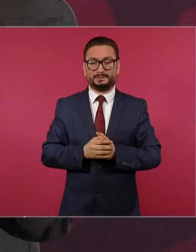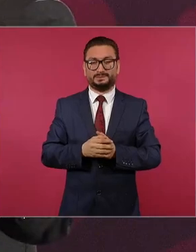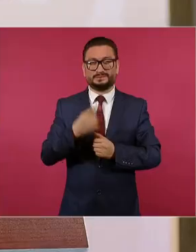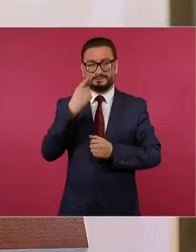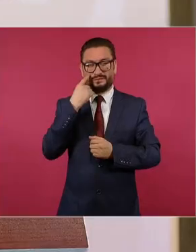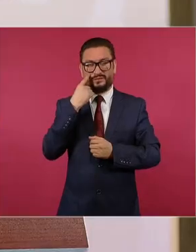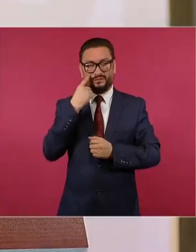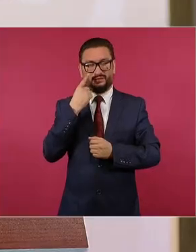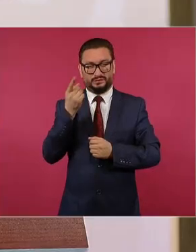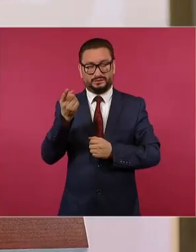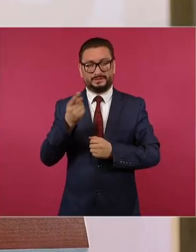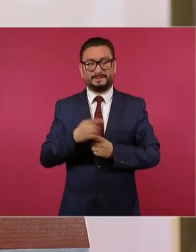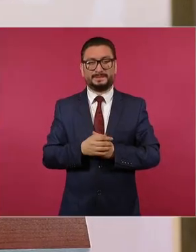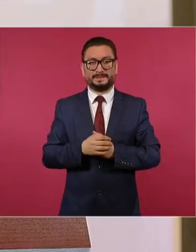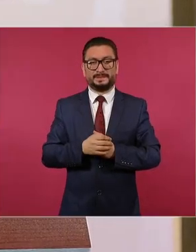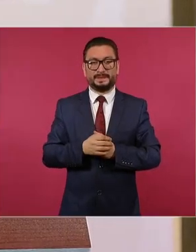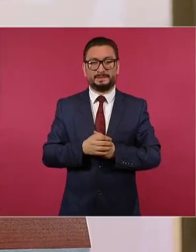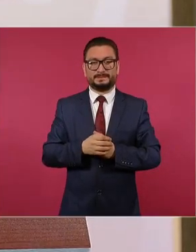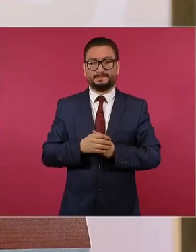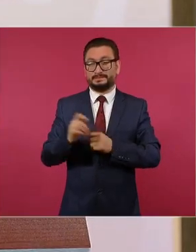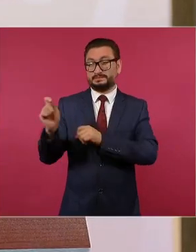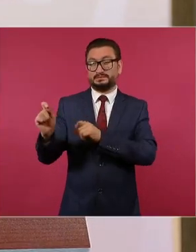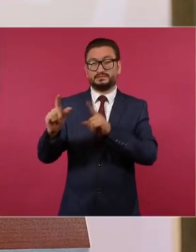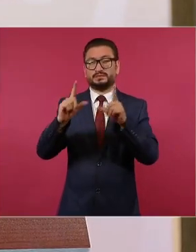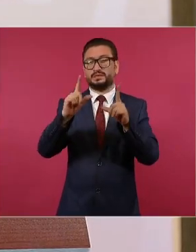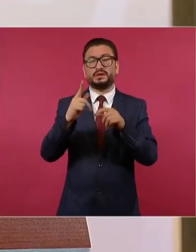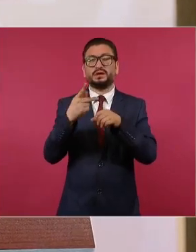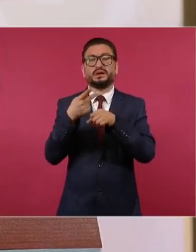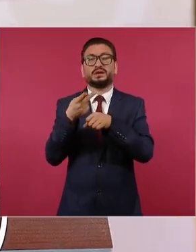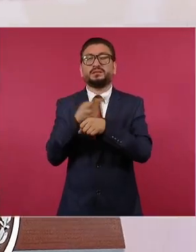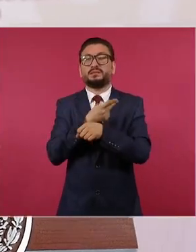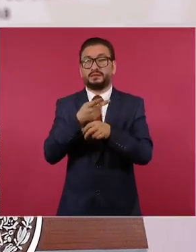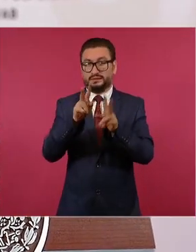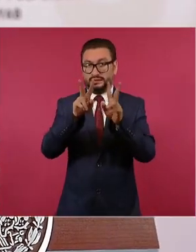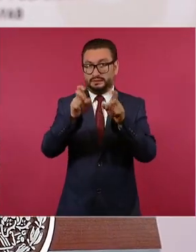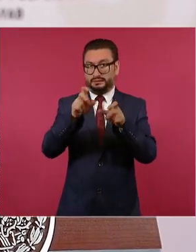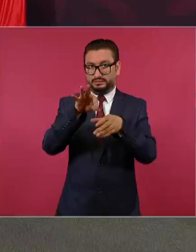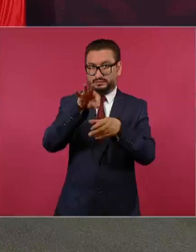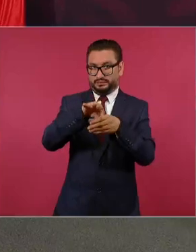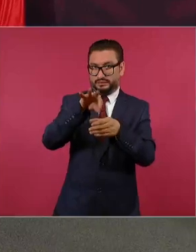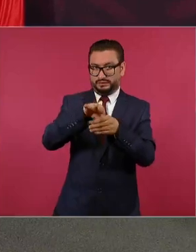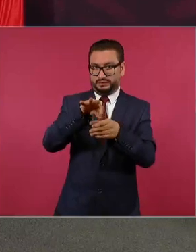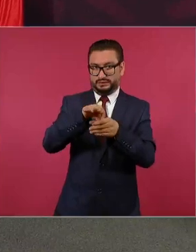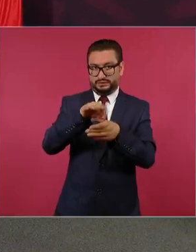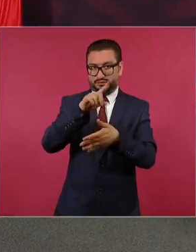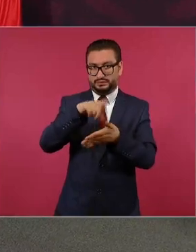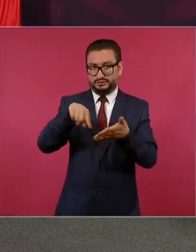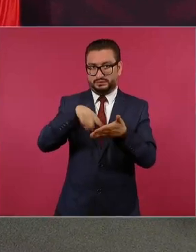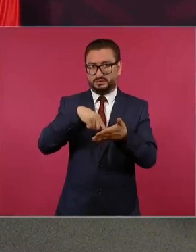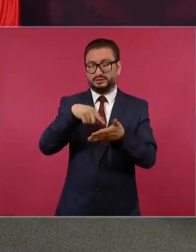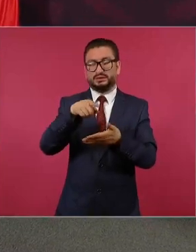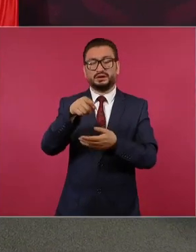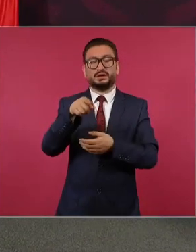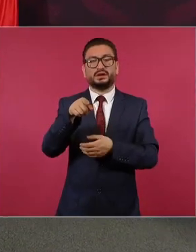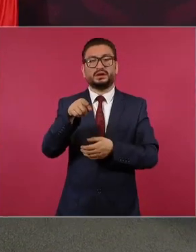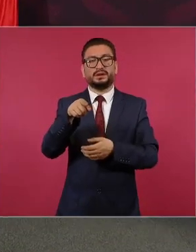Fíjense lo que decían de la elección de…